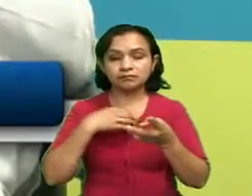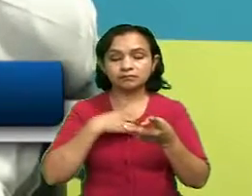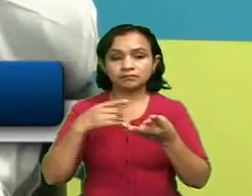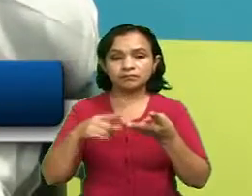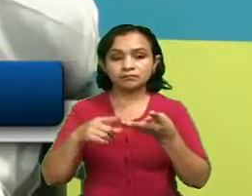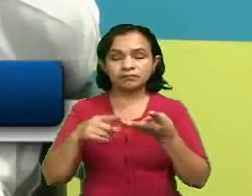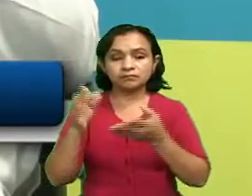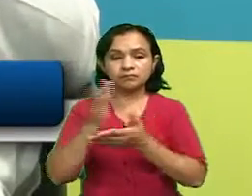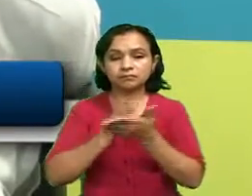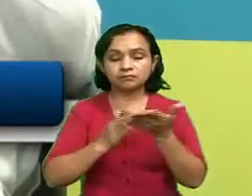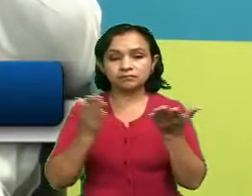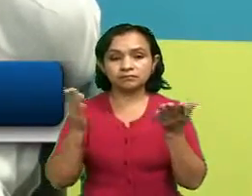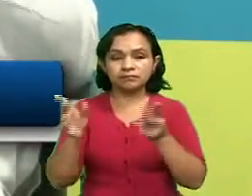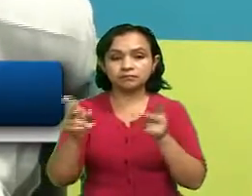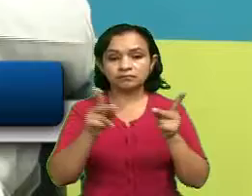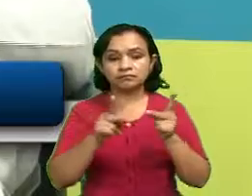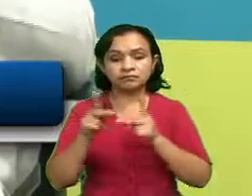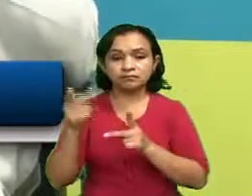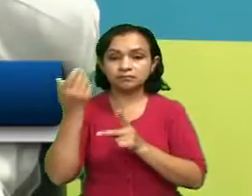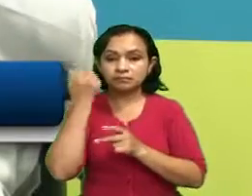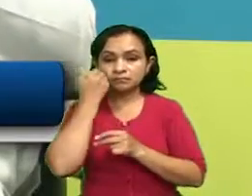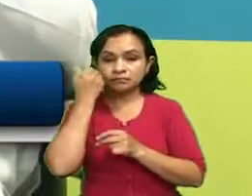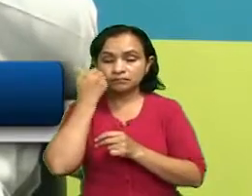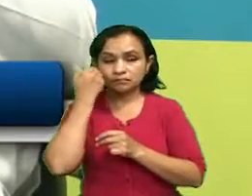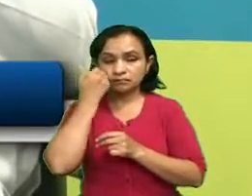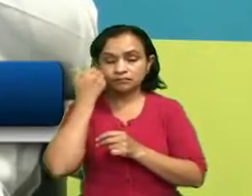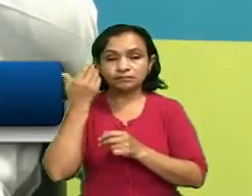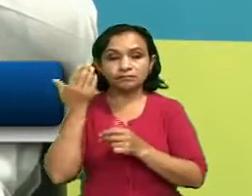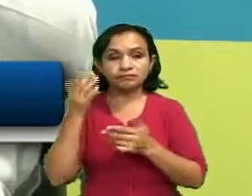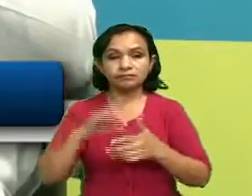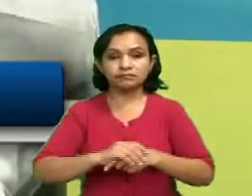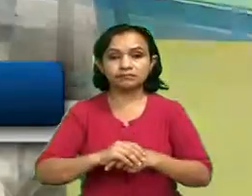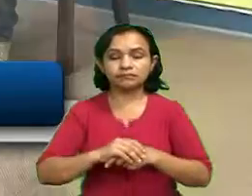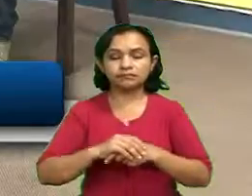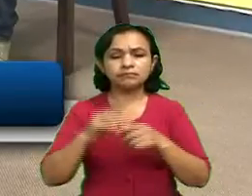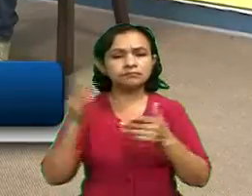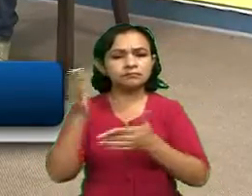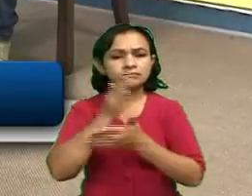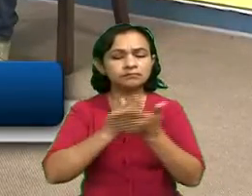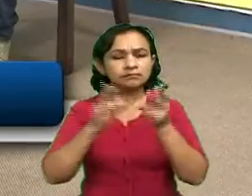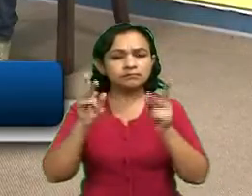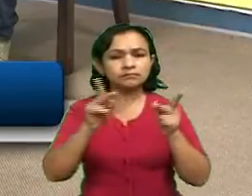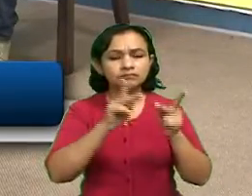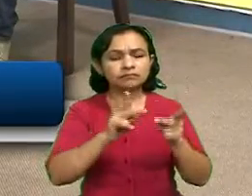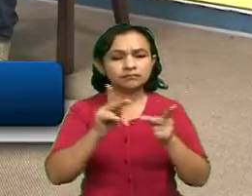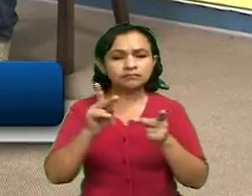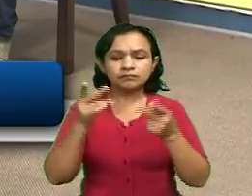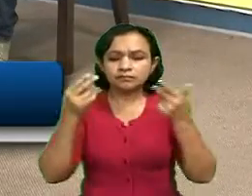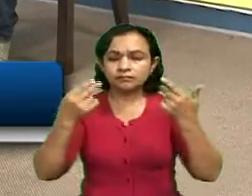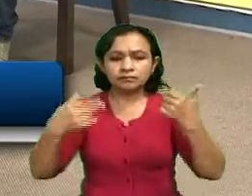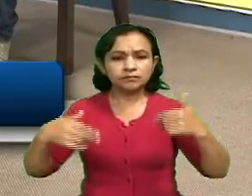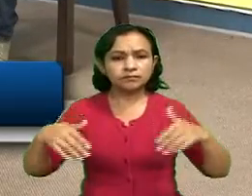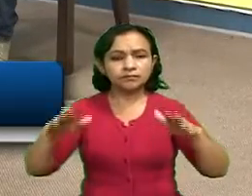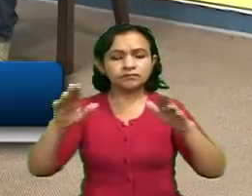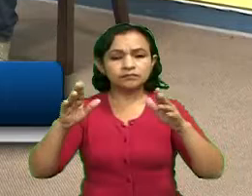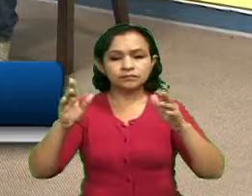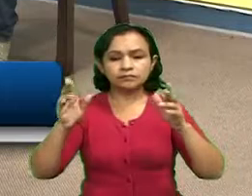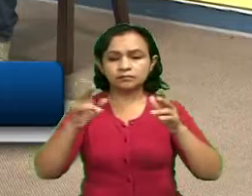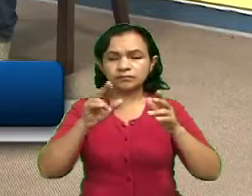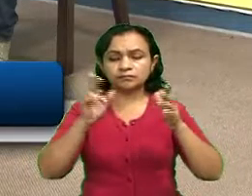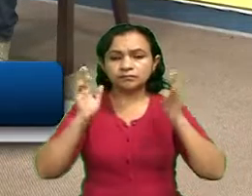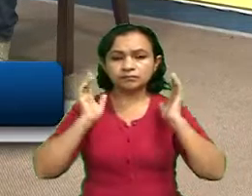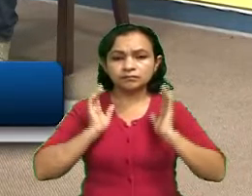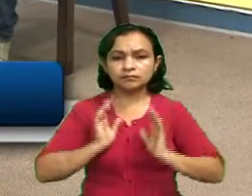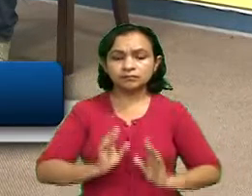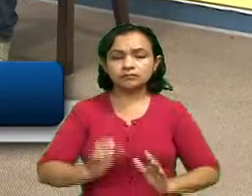presenta alguna sintomatología o signo de alarma. Ahora, ese aumento de la plaqueta es un proceso natural que el mismo organismo de